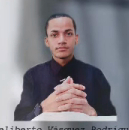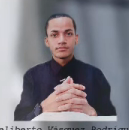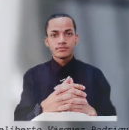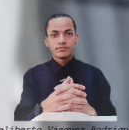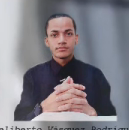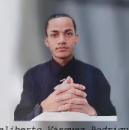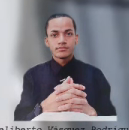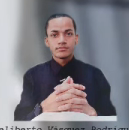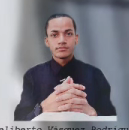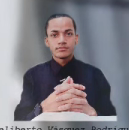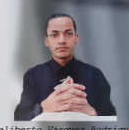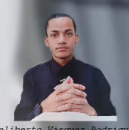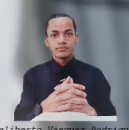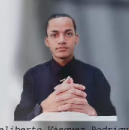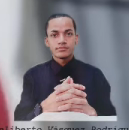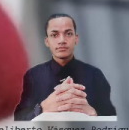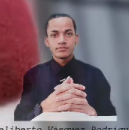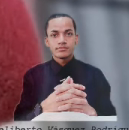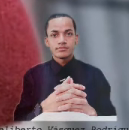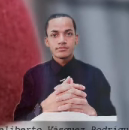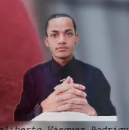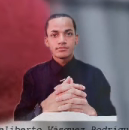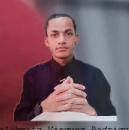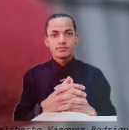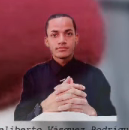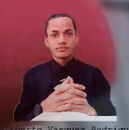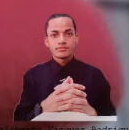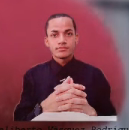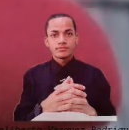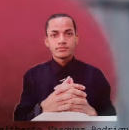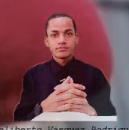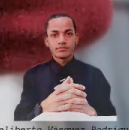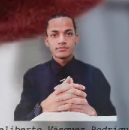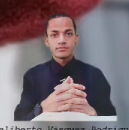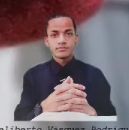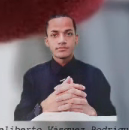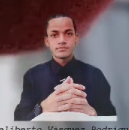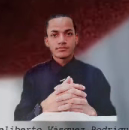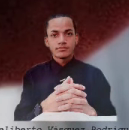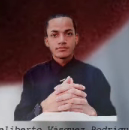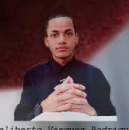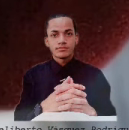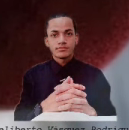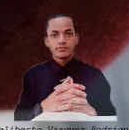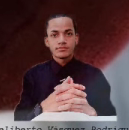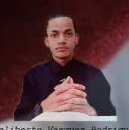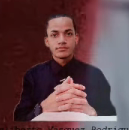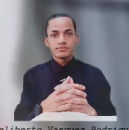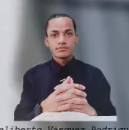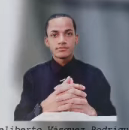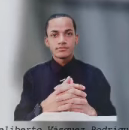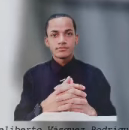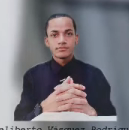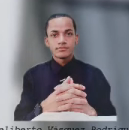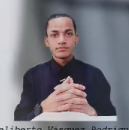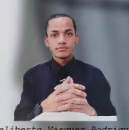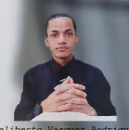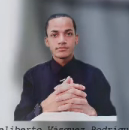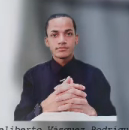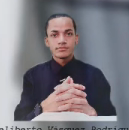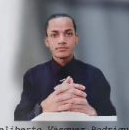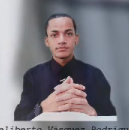hombre el Homo agarra y se distribuye se adapta siempre a su entorno Pero